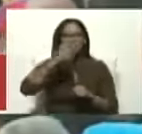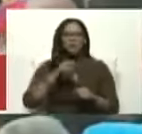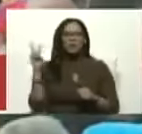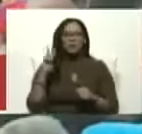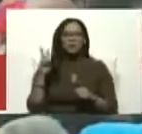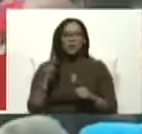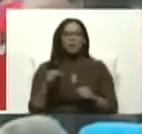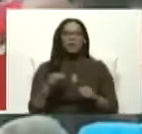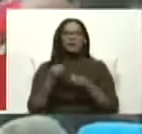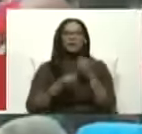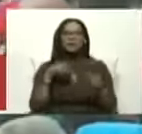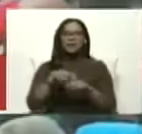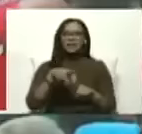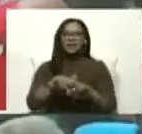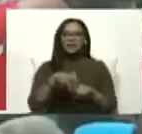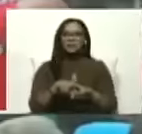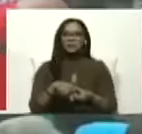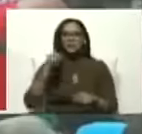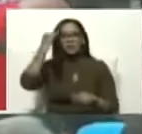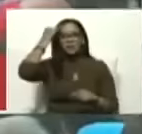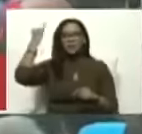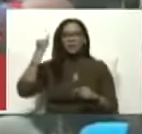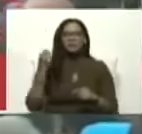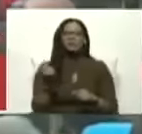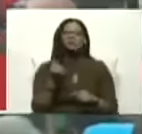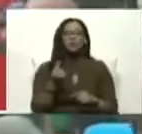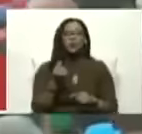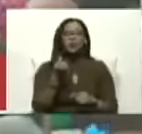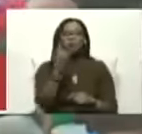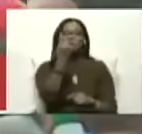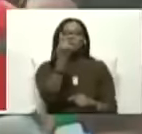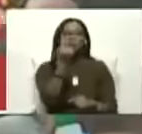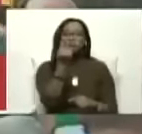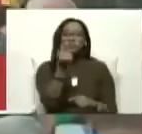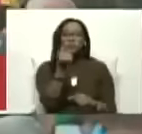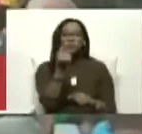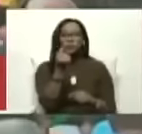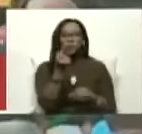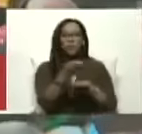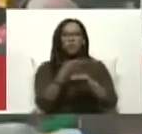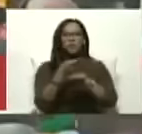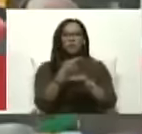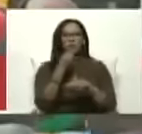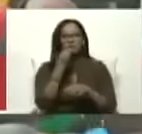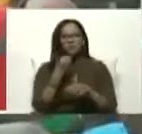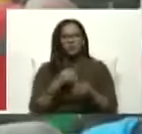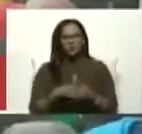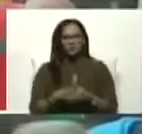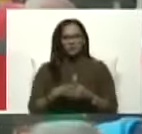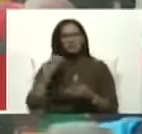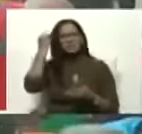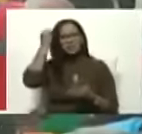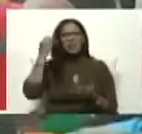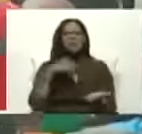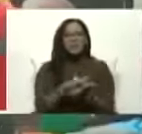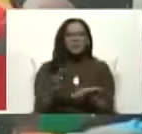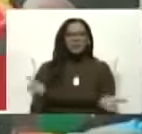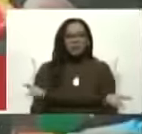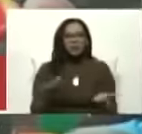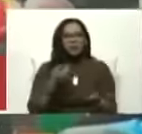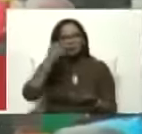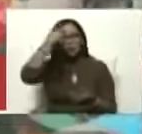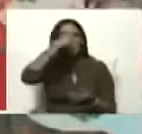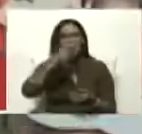fue para hacerle daño. Imagínense tan solo un segundo esa gente en Miraflores. ¿Qué pasará con nuestro